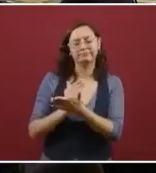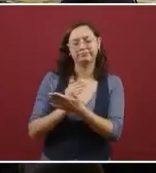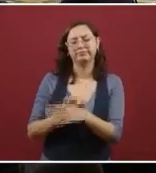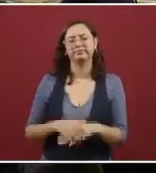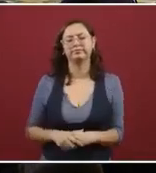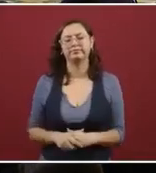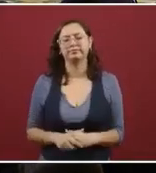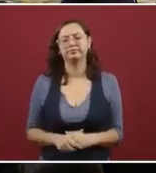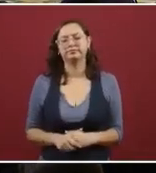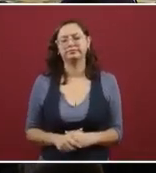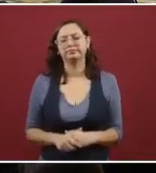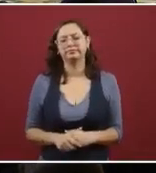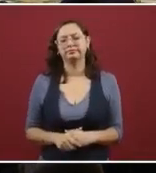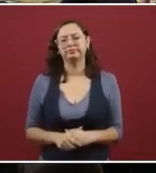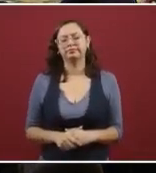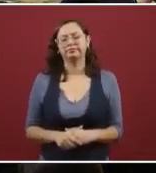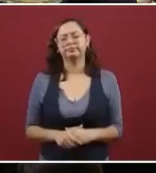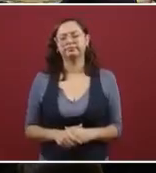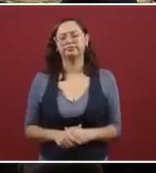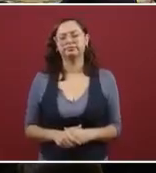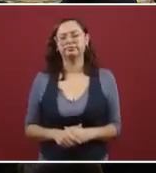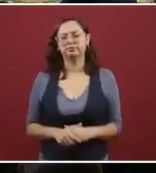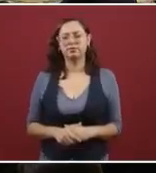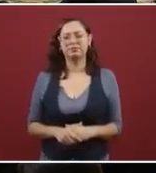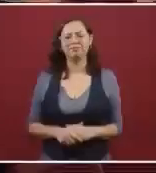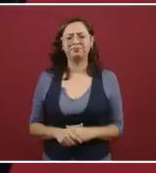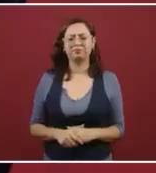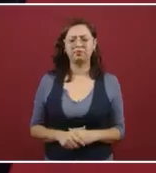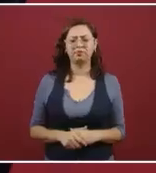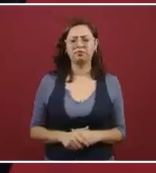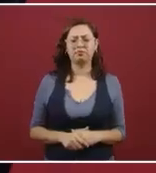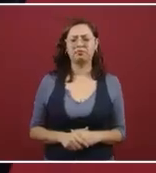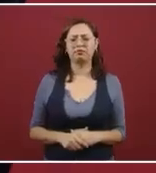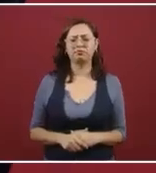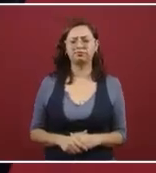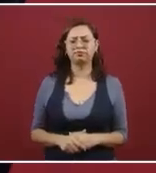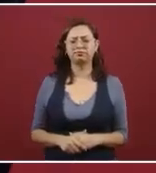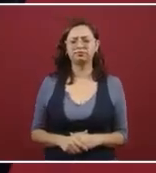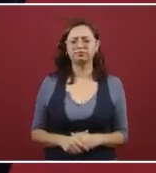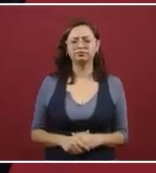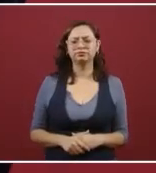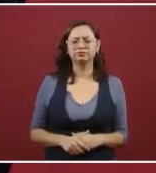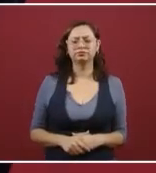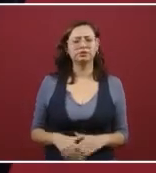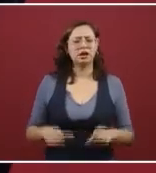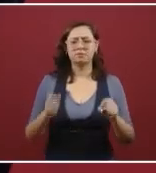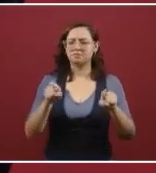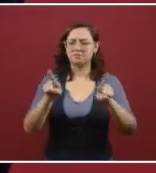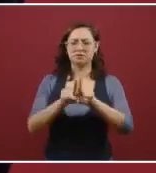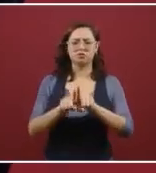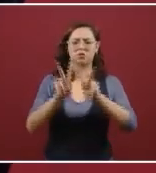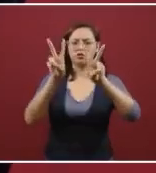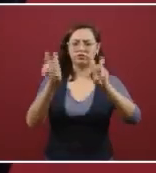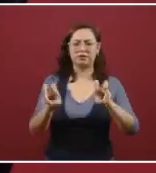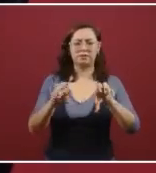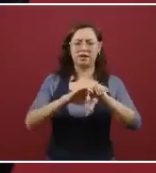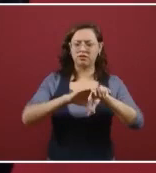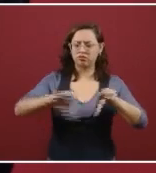Es poco lo mismo la eficiencia que se está teniendo o el incremento de volumen transportado por ducto. En